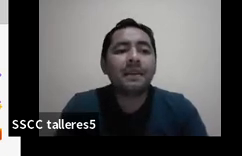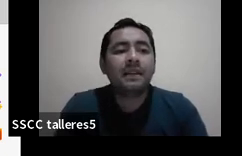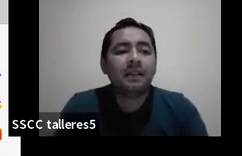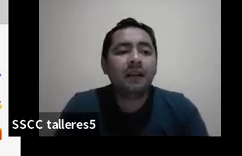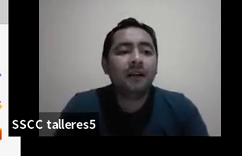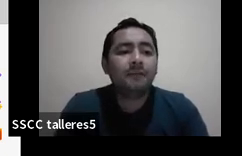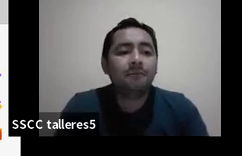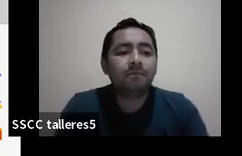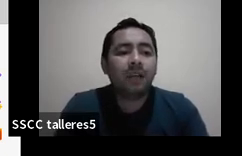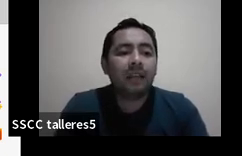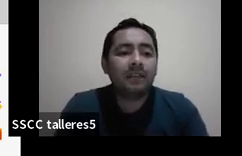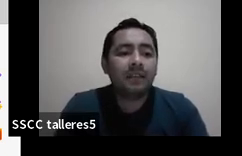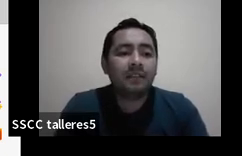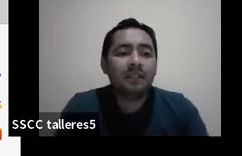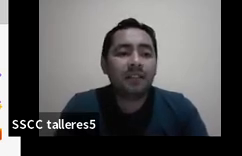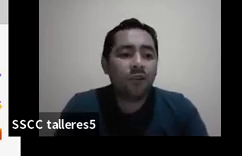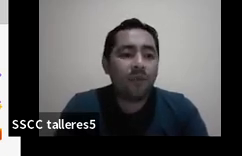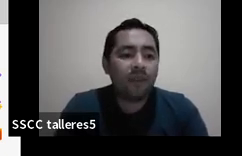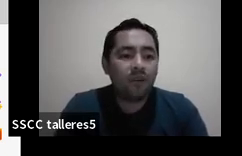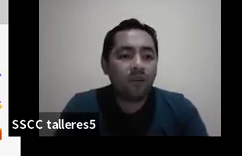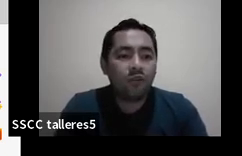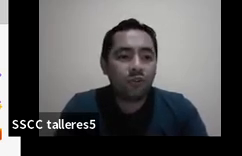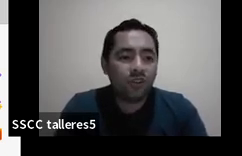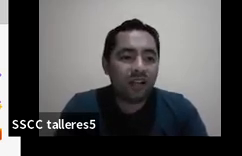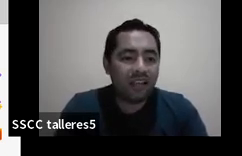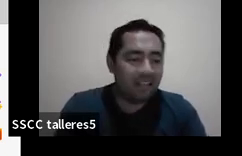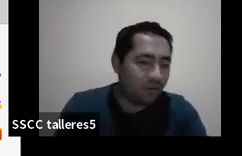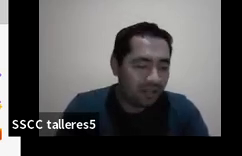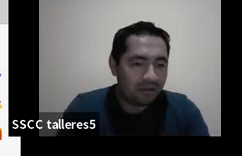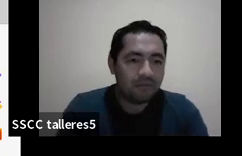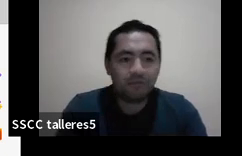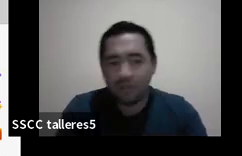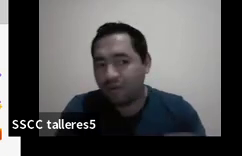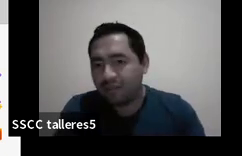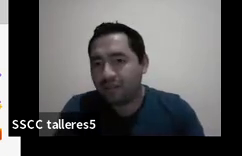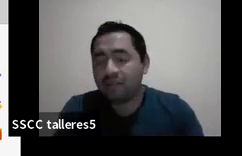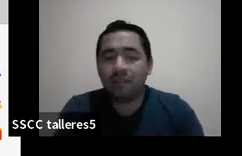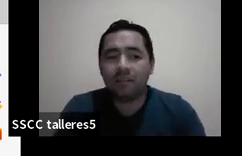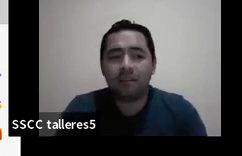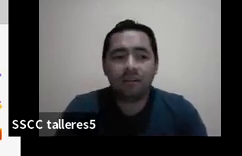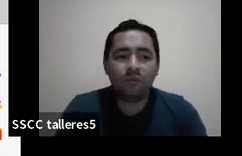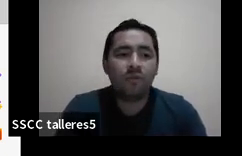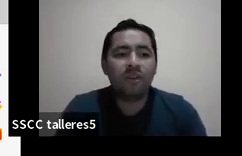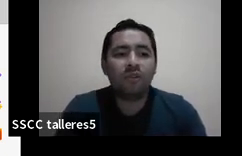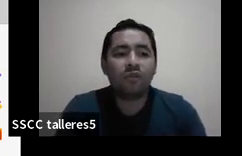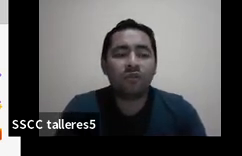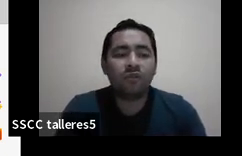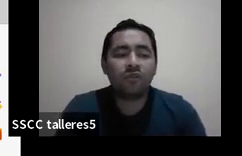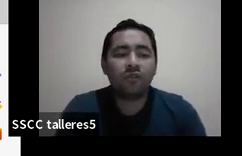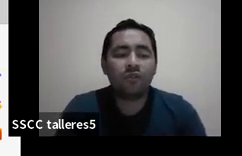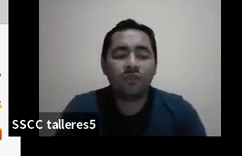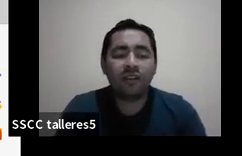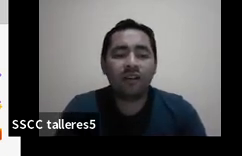¿Bien? Ahí dice, sí, tenía un compañero con sordera en el colegio, ¿no? Seguramente a tu compañero